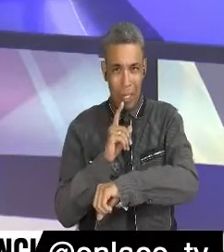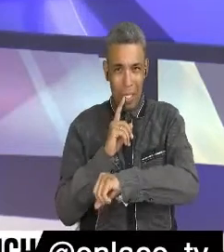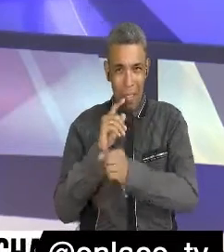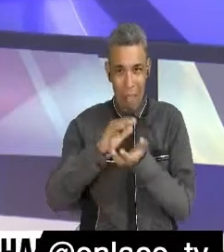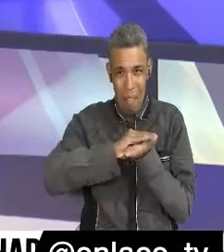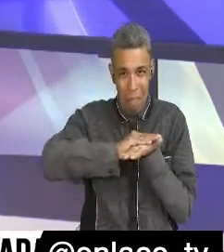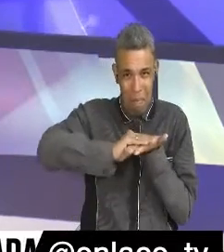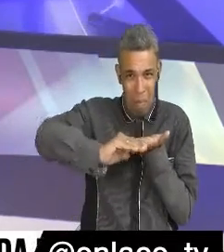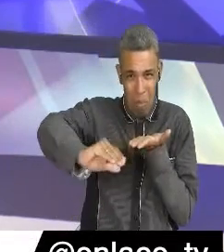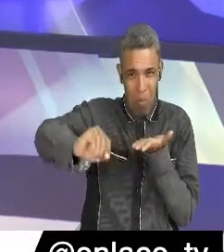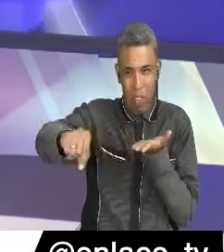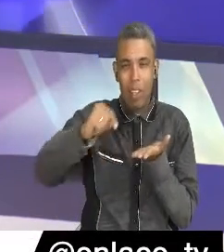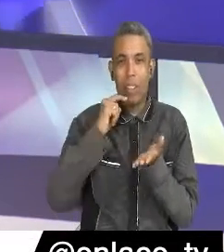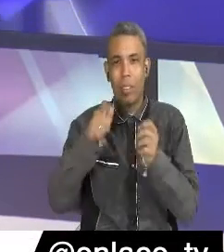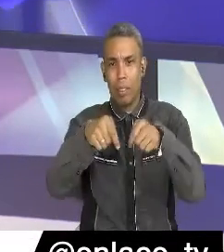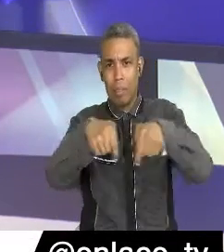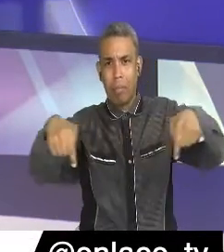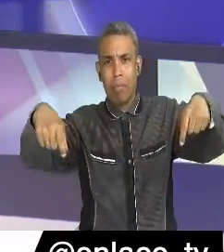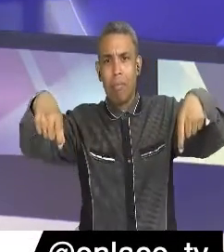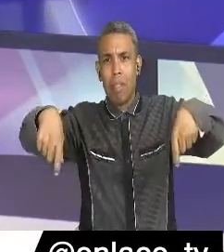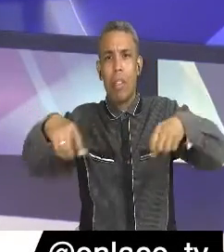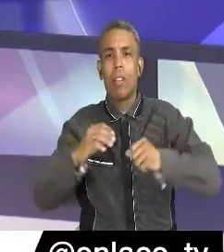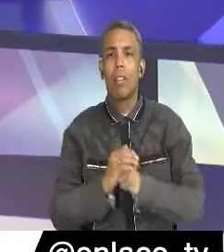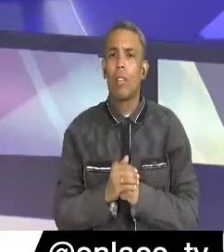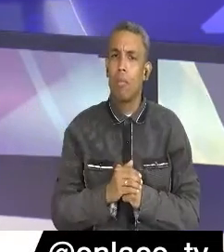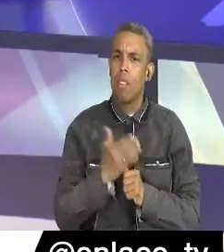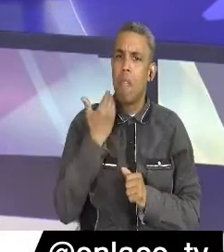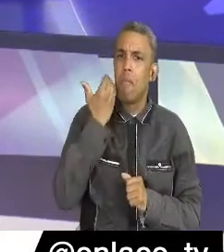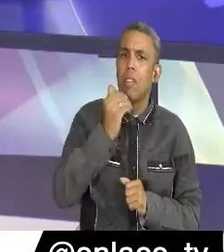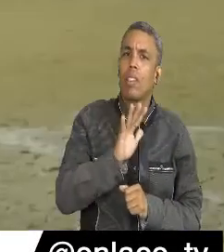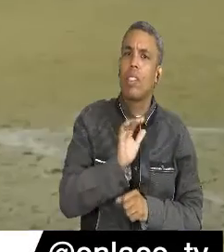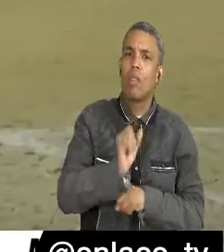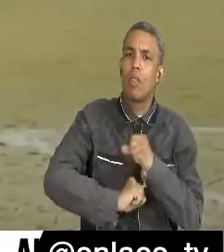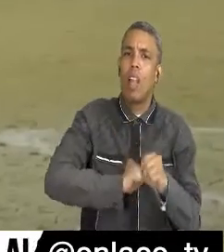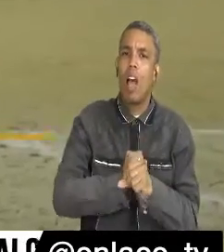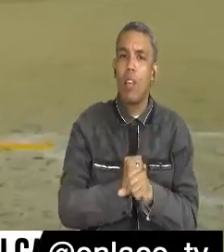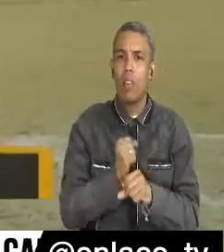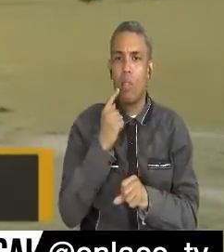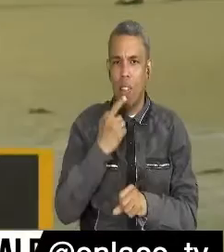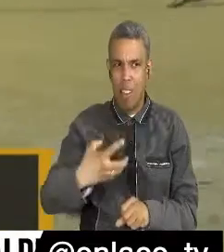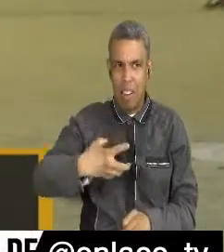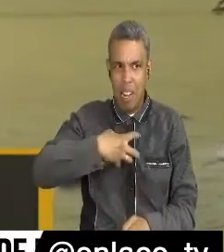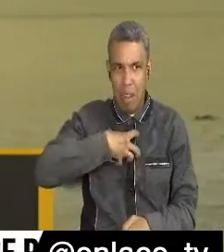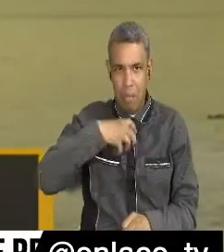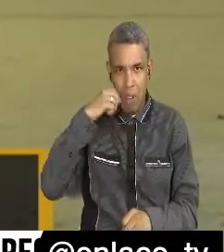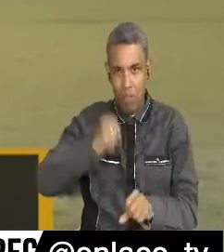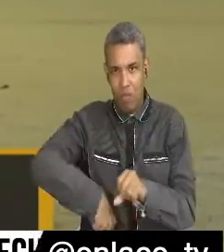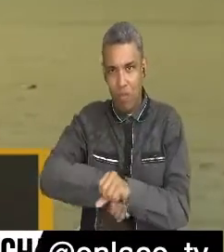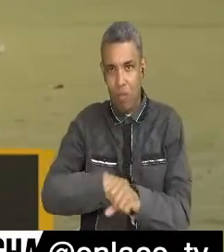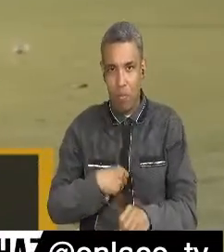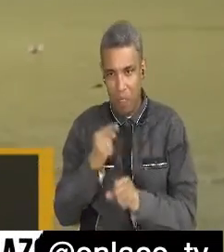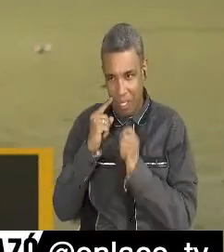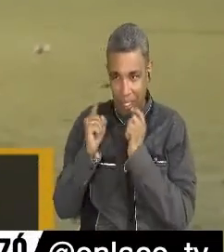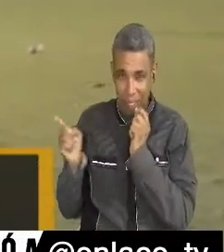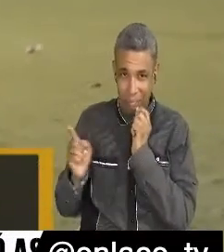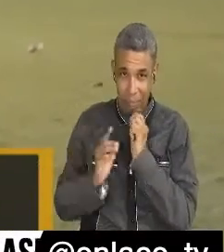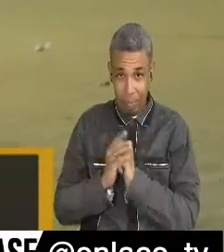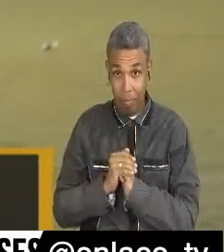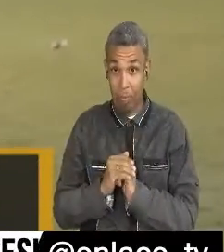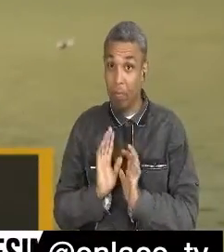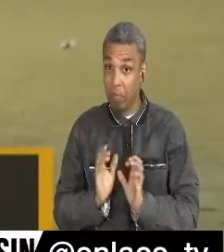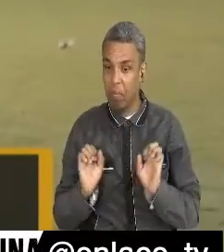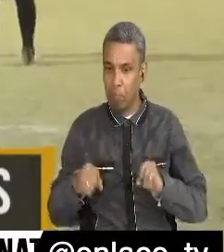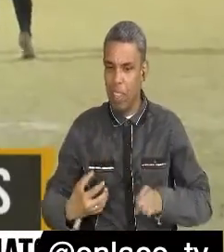Estos encuentros han tenido una participación masiva del público. Ahora los mayores de 50 años también tienen un